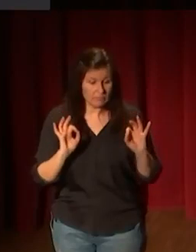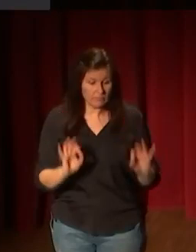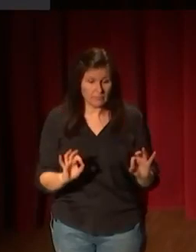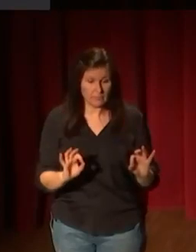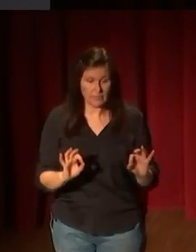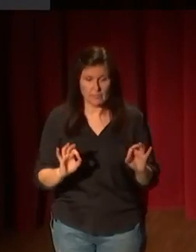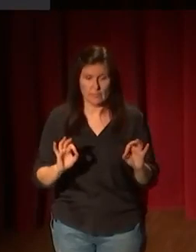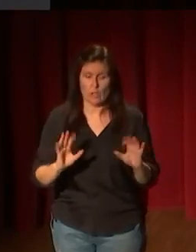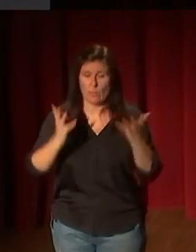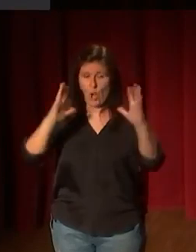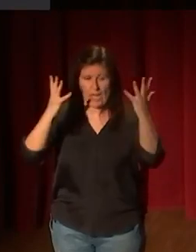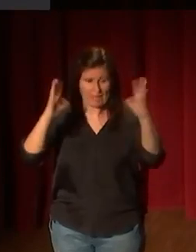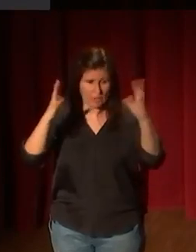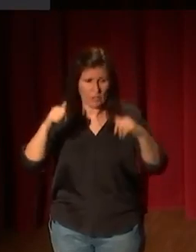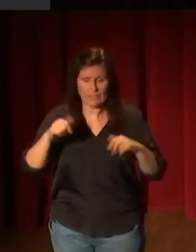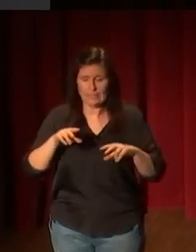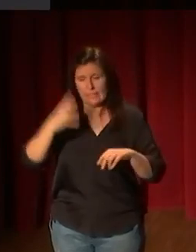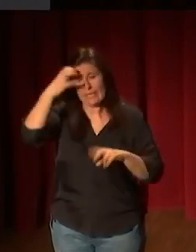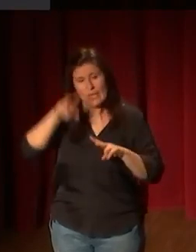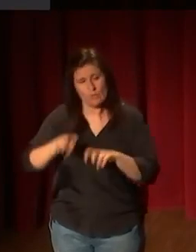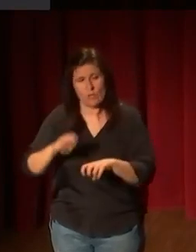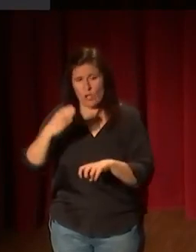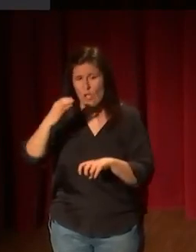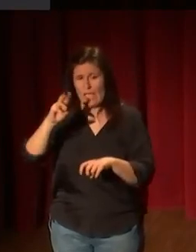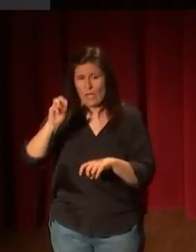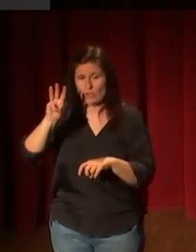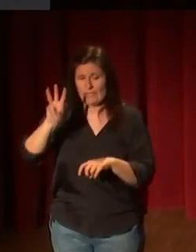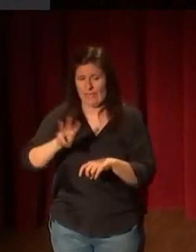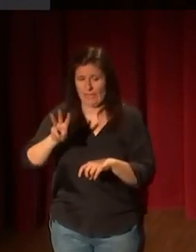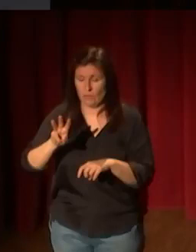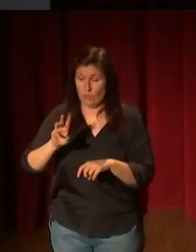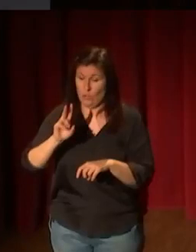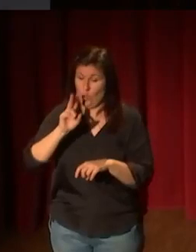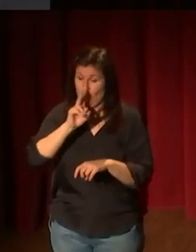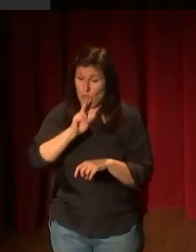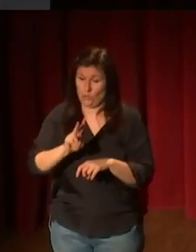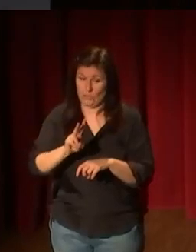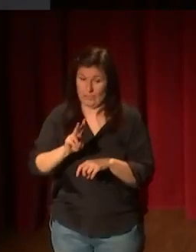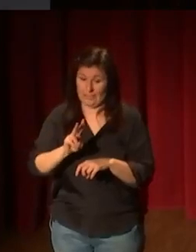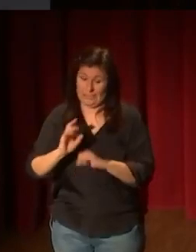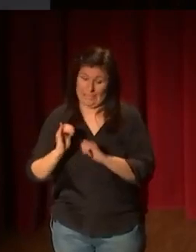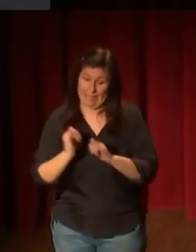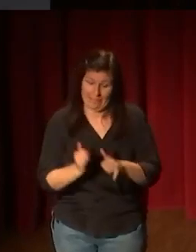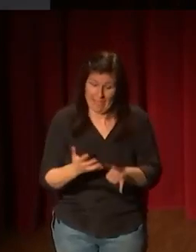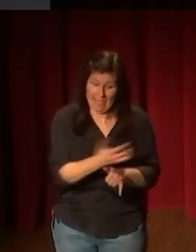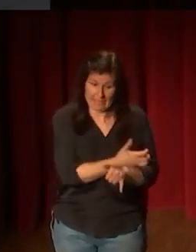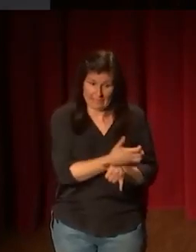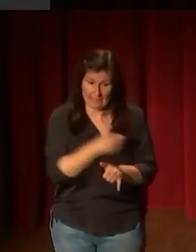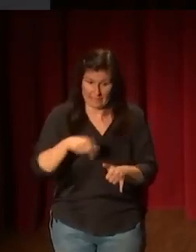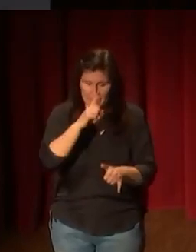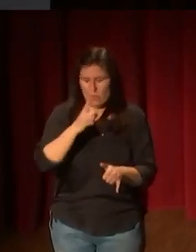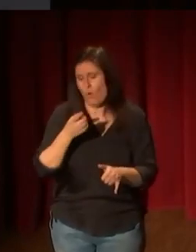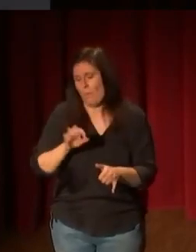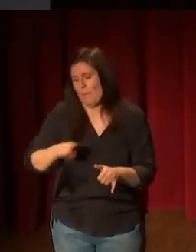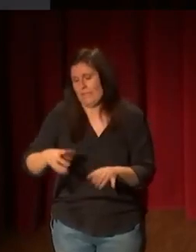la proclamación del nuevo rey carlos dos años antes de que el rey viniese o un año antes de que él llegase se produce unos meses